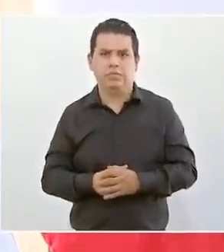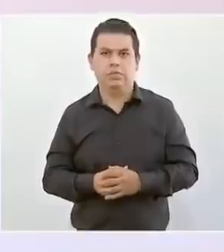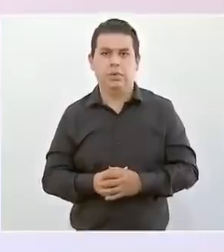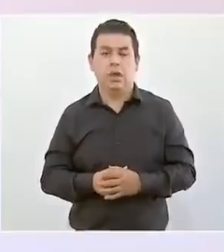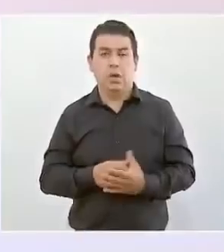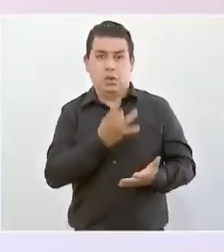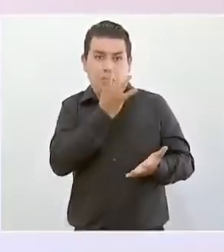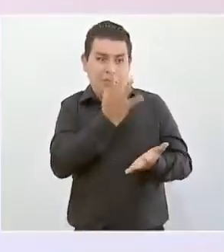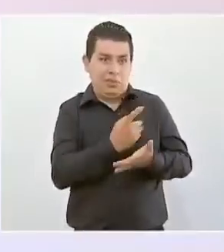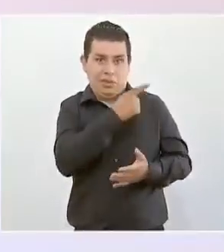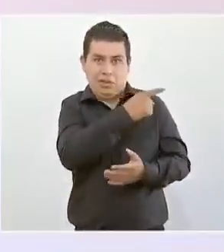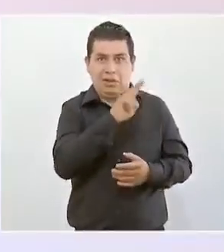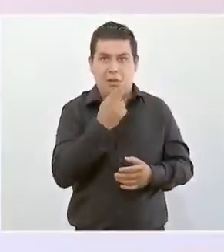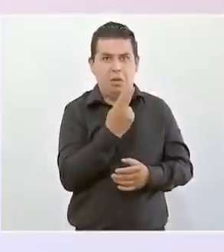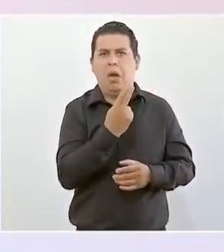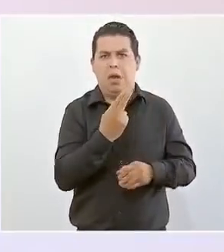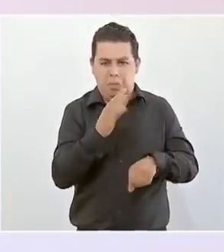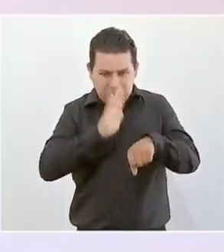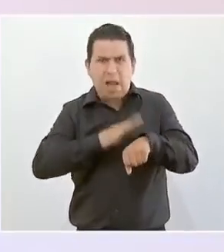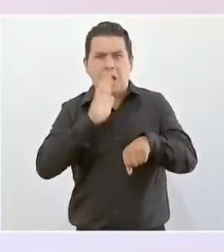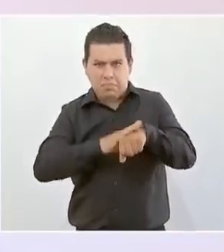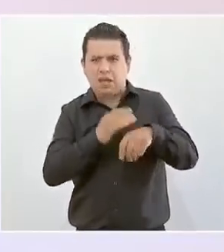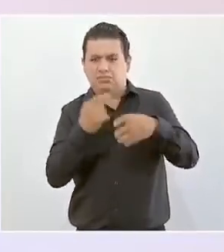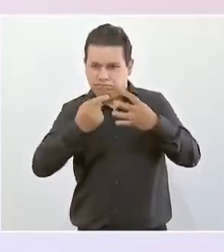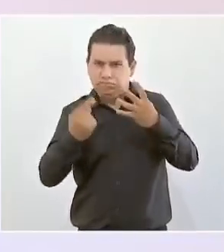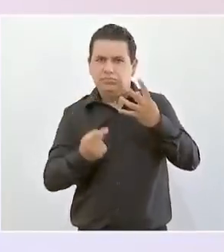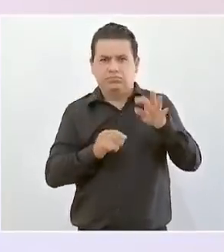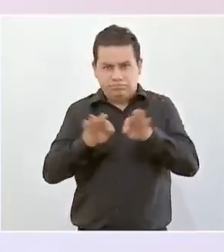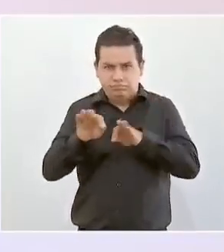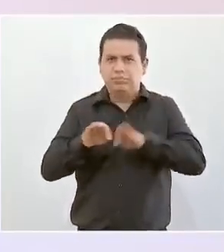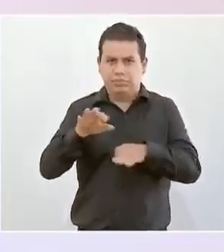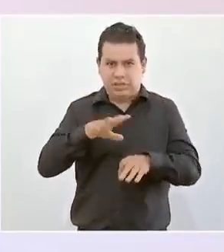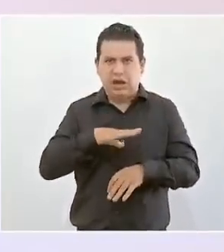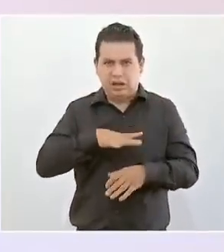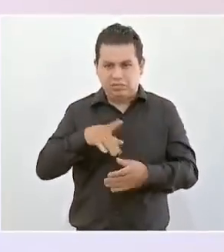Nacional, porque el